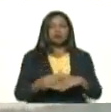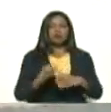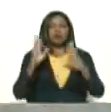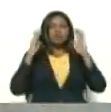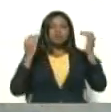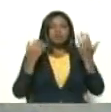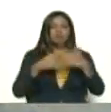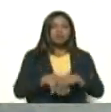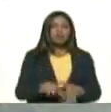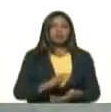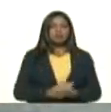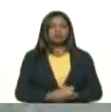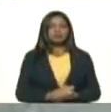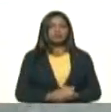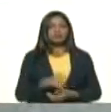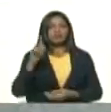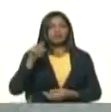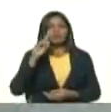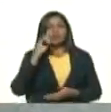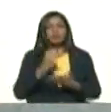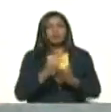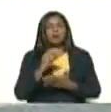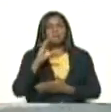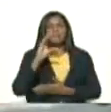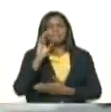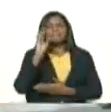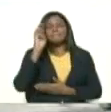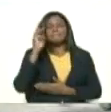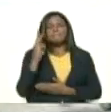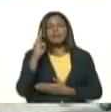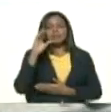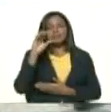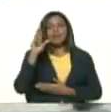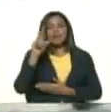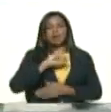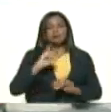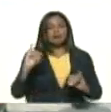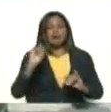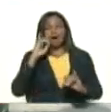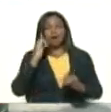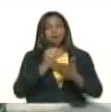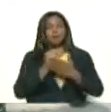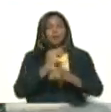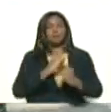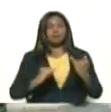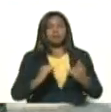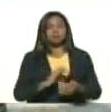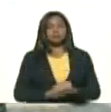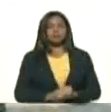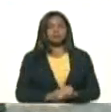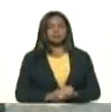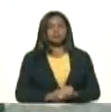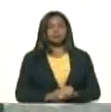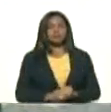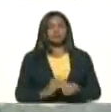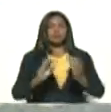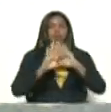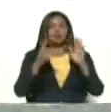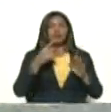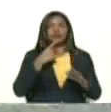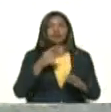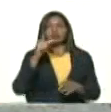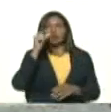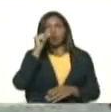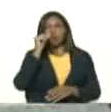integral y además la prueba del PCR que ya tenemos aquí en el laboratorio para el despistaje final. Y por supuesto, ¿qué nos dice aquí el general